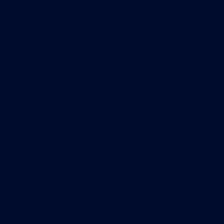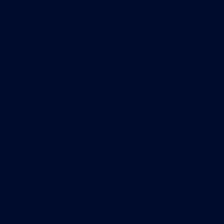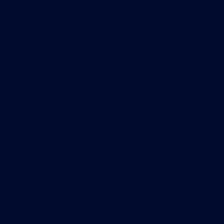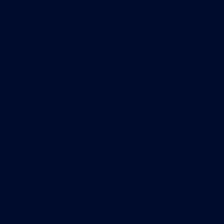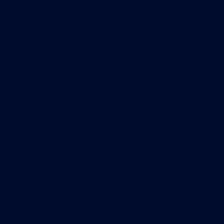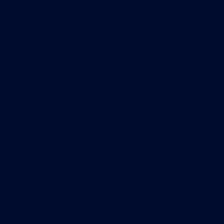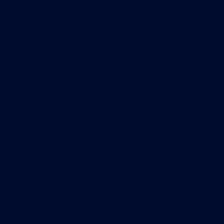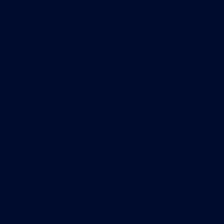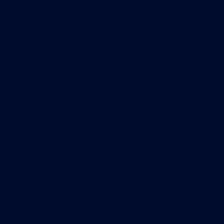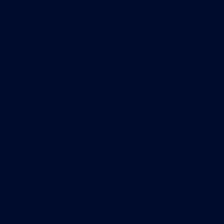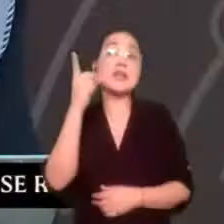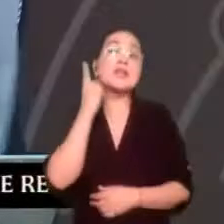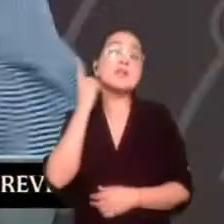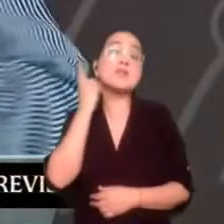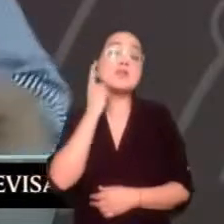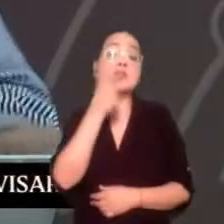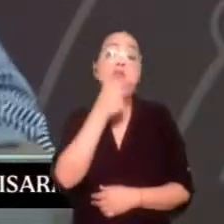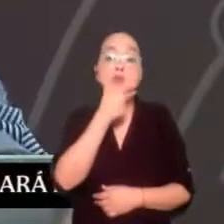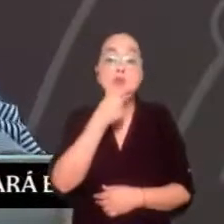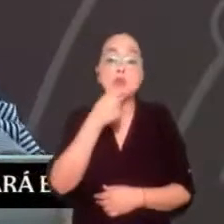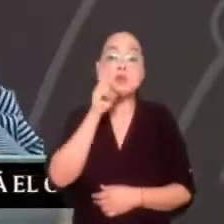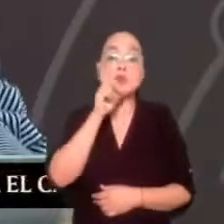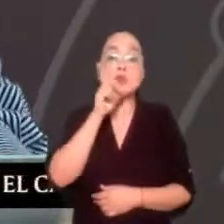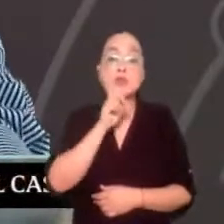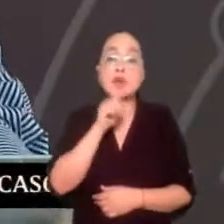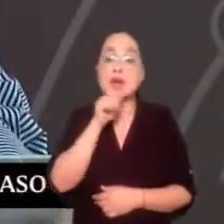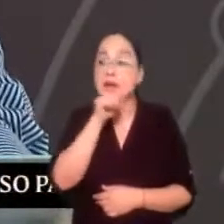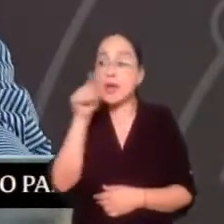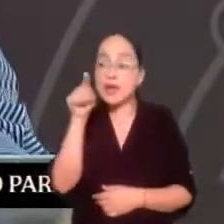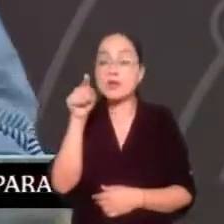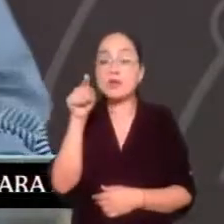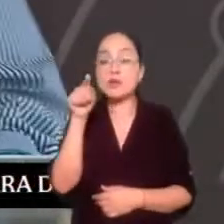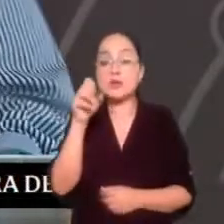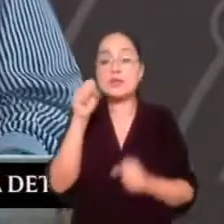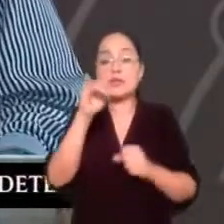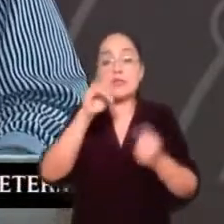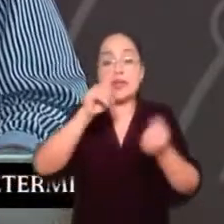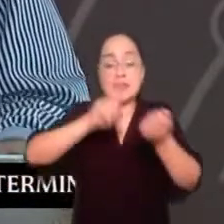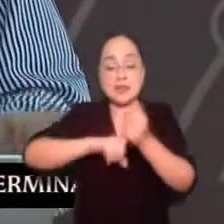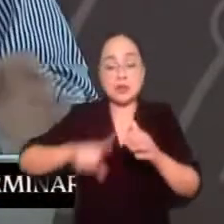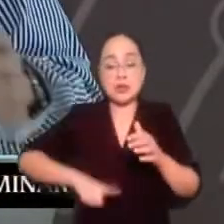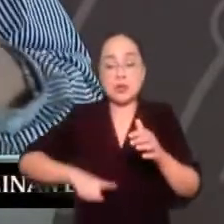y las diputadas son funcionarios públicos,